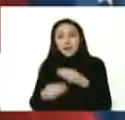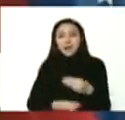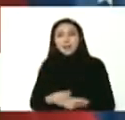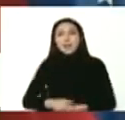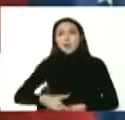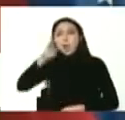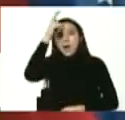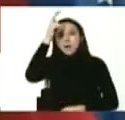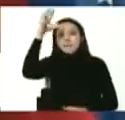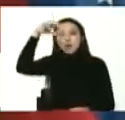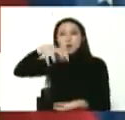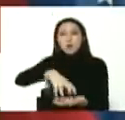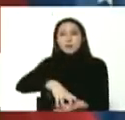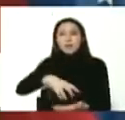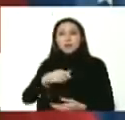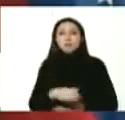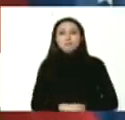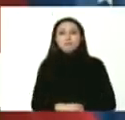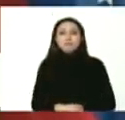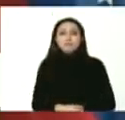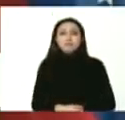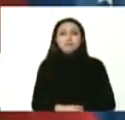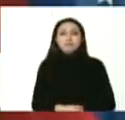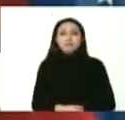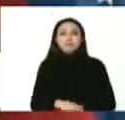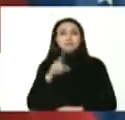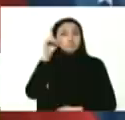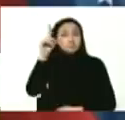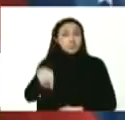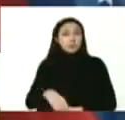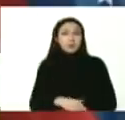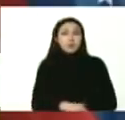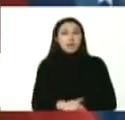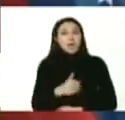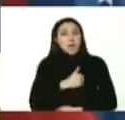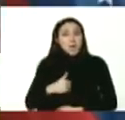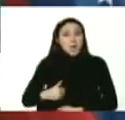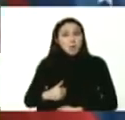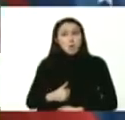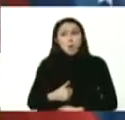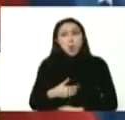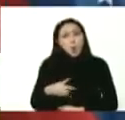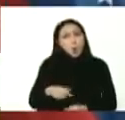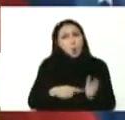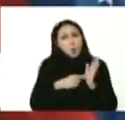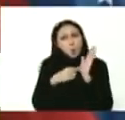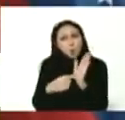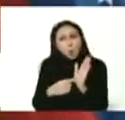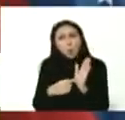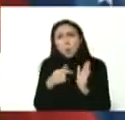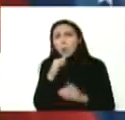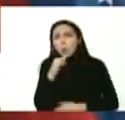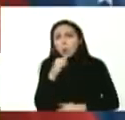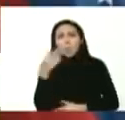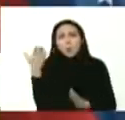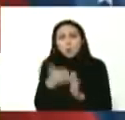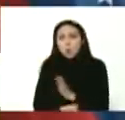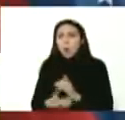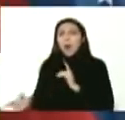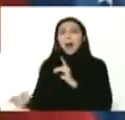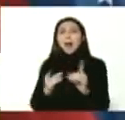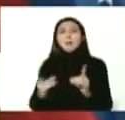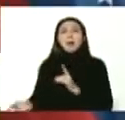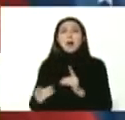Falcón. Y al mismo tiempo, queremos hablar de un caso que ha sido objeto de debate